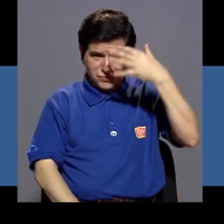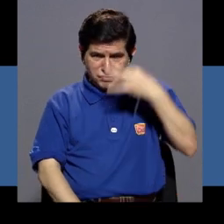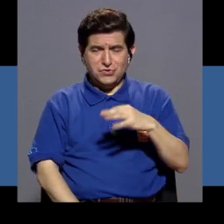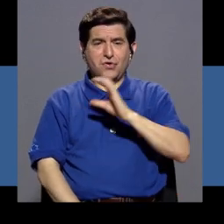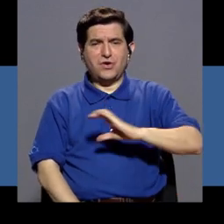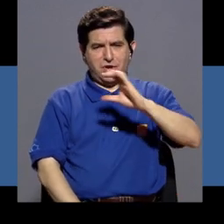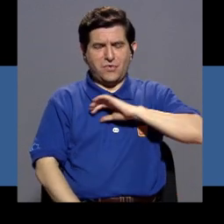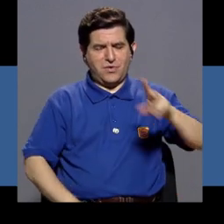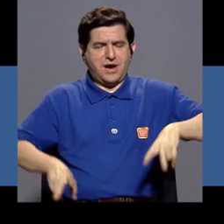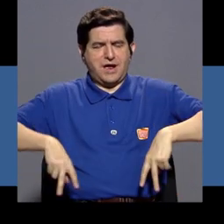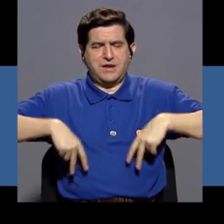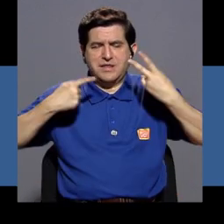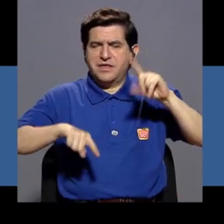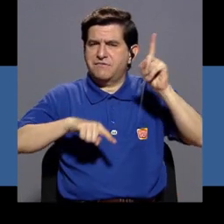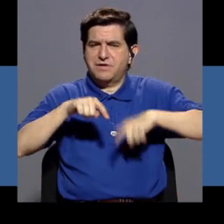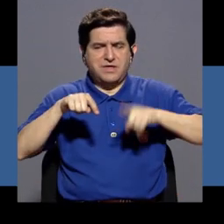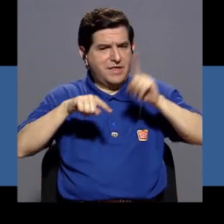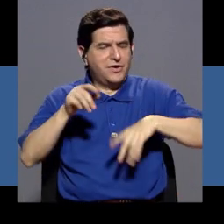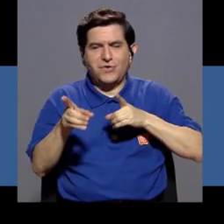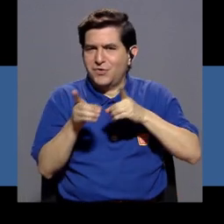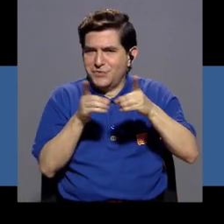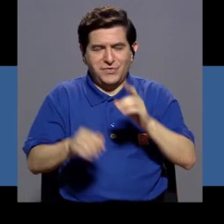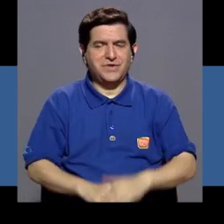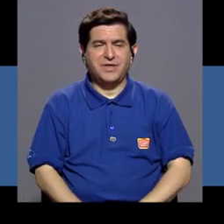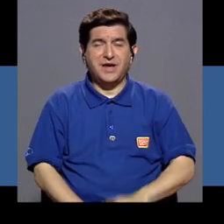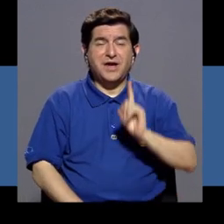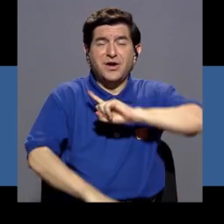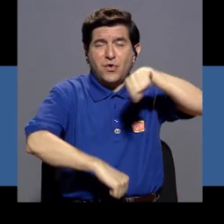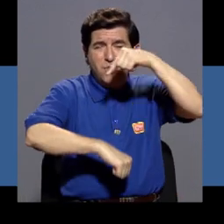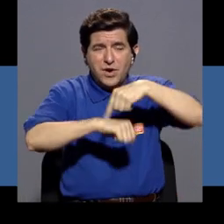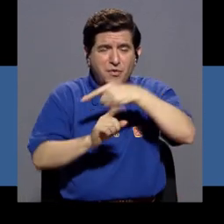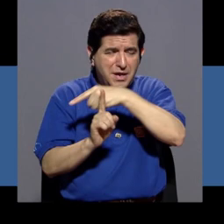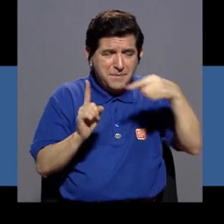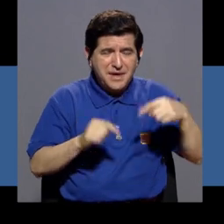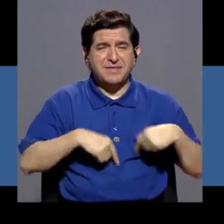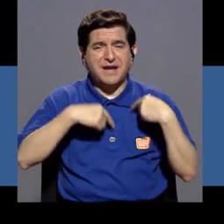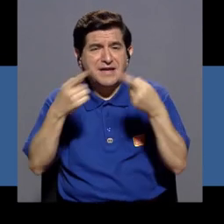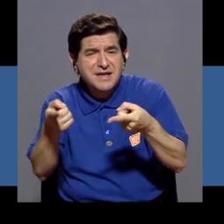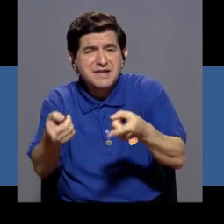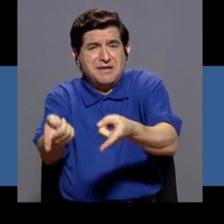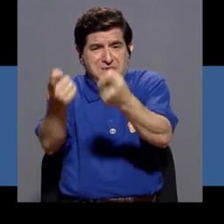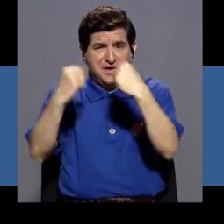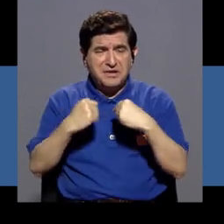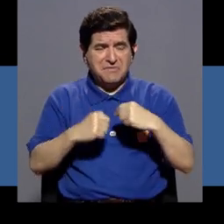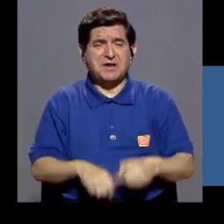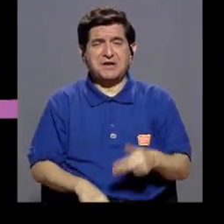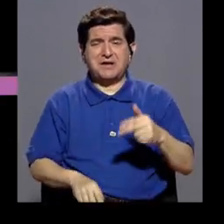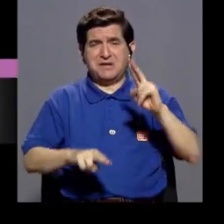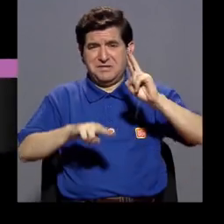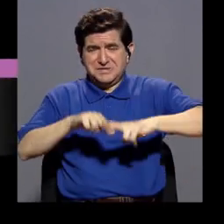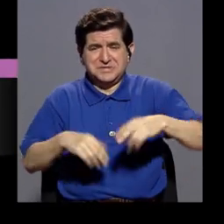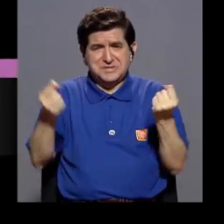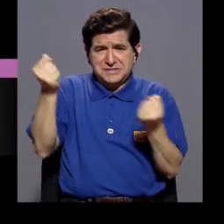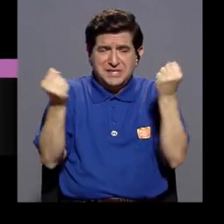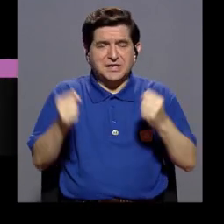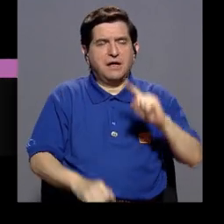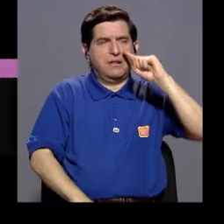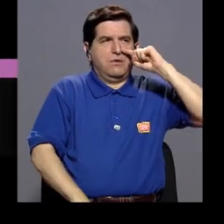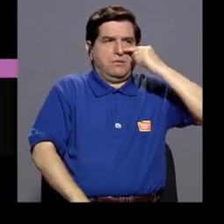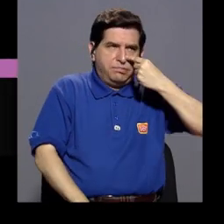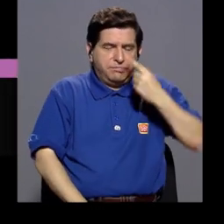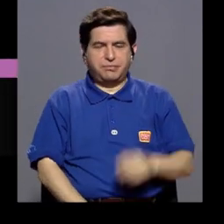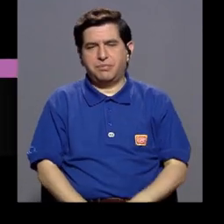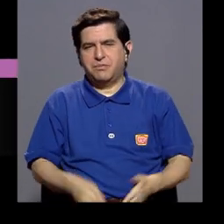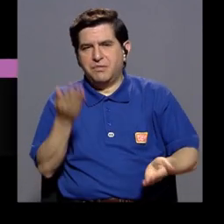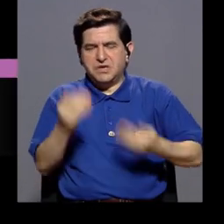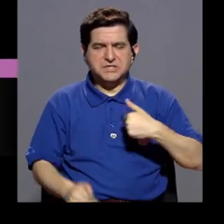Eso es para mí una calidad de vida indescriptible, o sea, eso de estar sentada en el carro hora y media de ida y hora y media vuelta es terrible y tedioso.